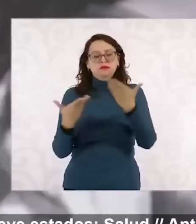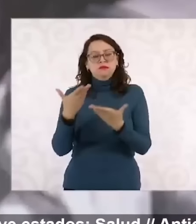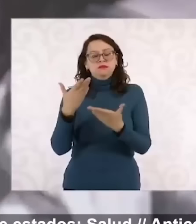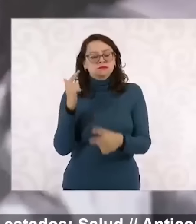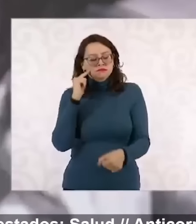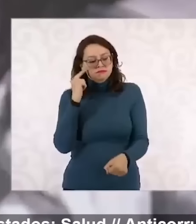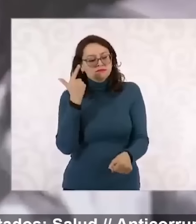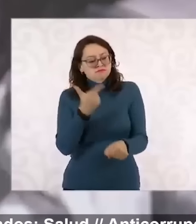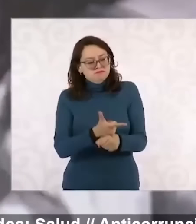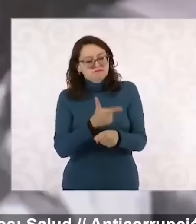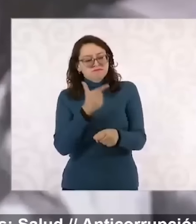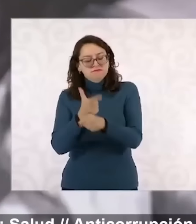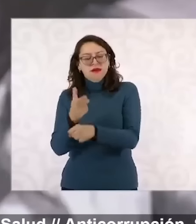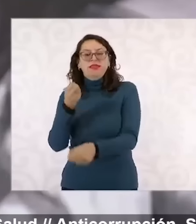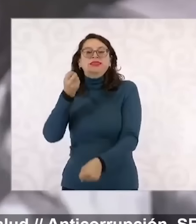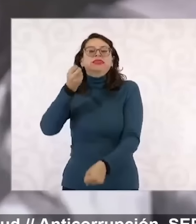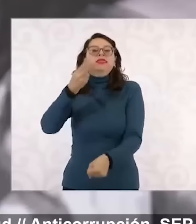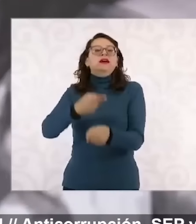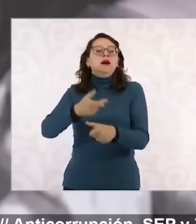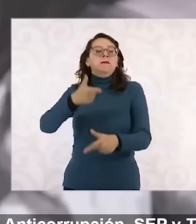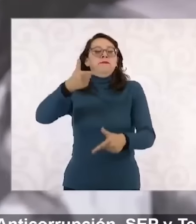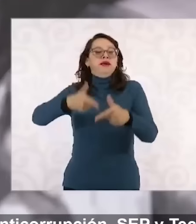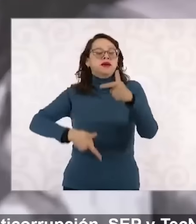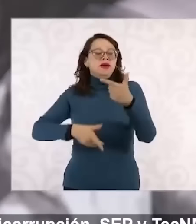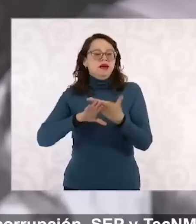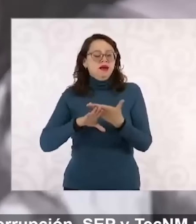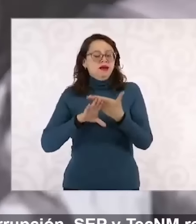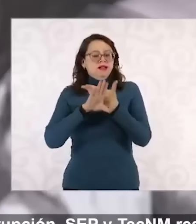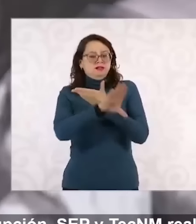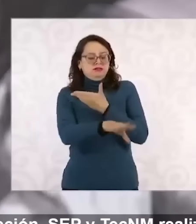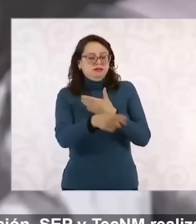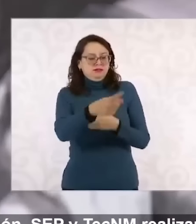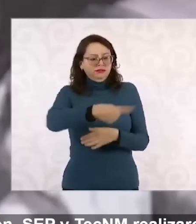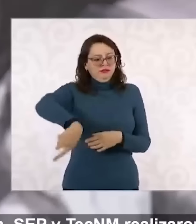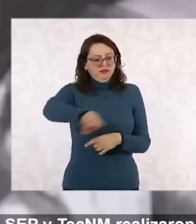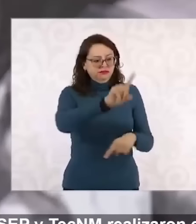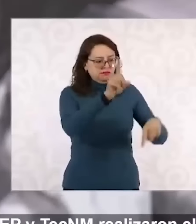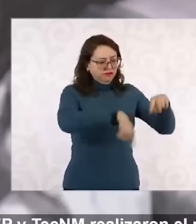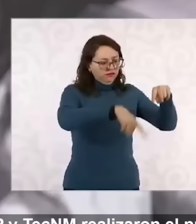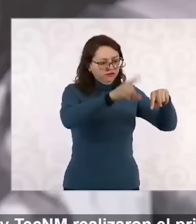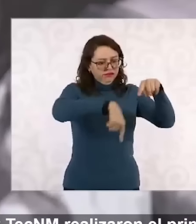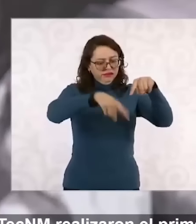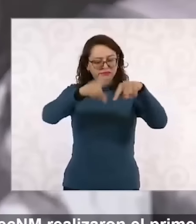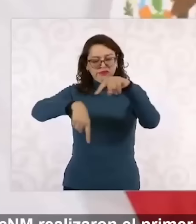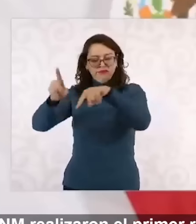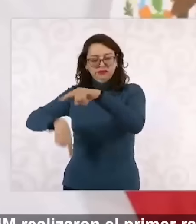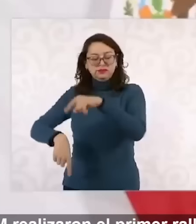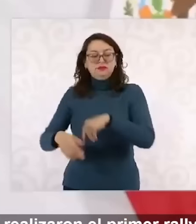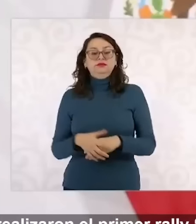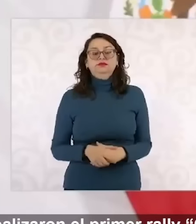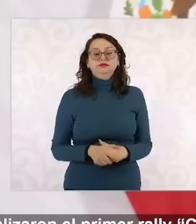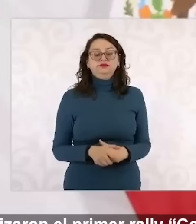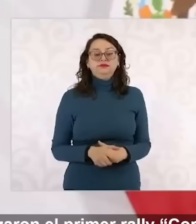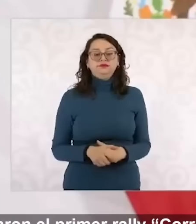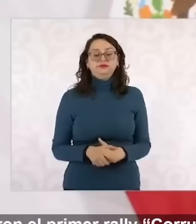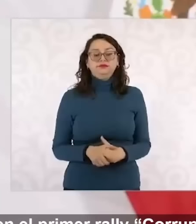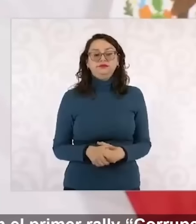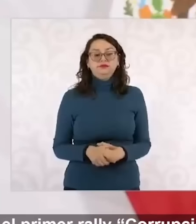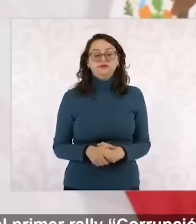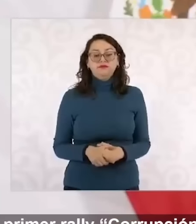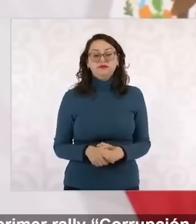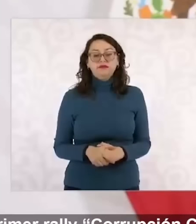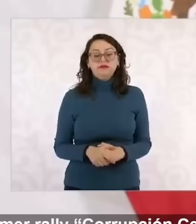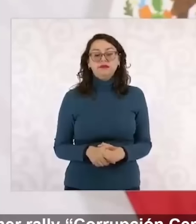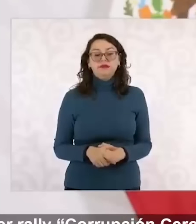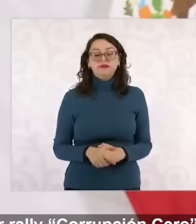prevención, detección y desmantelamiento de estructuras financieras transnacionales utilizadas por grupos para lavar dinero.